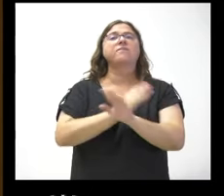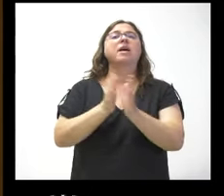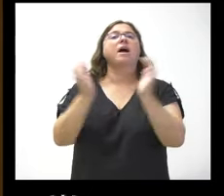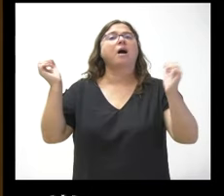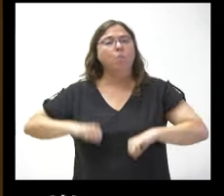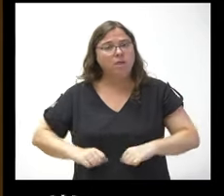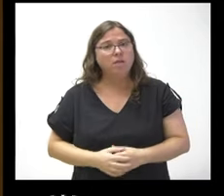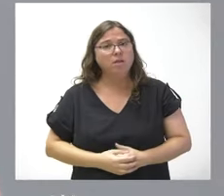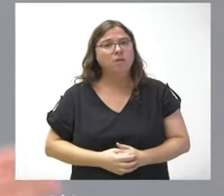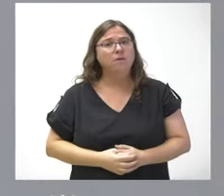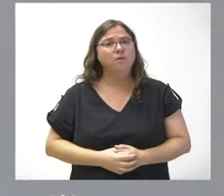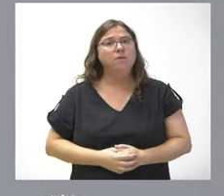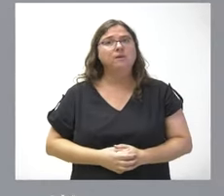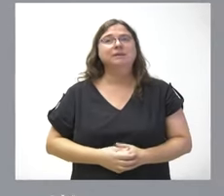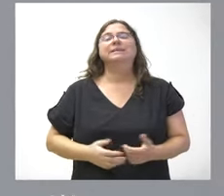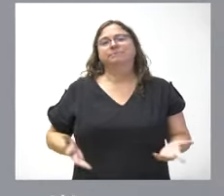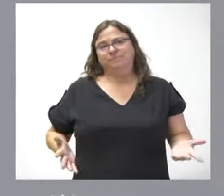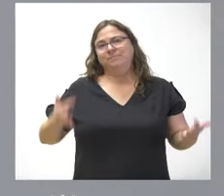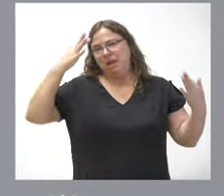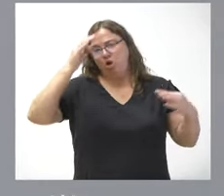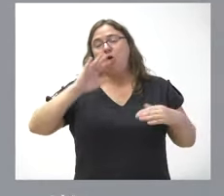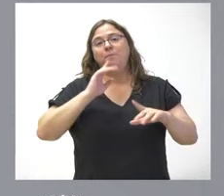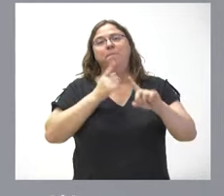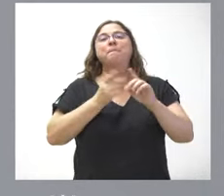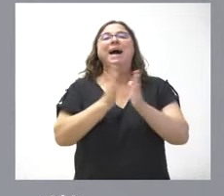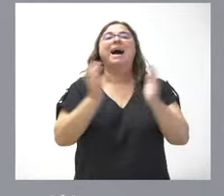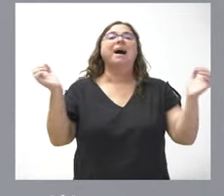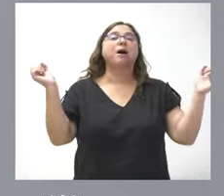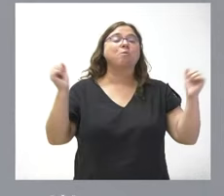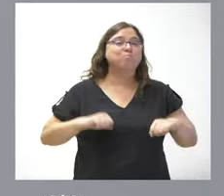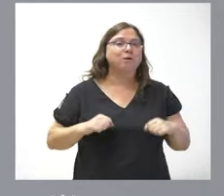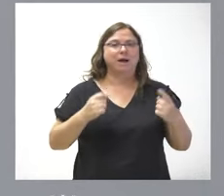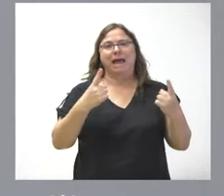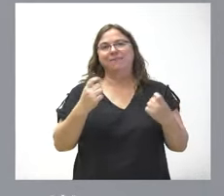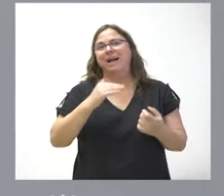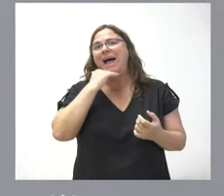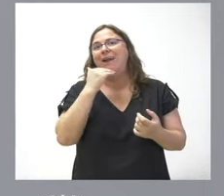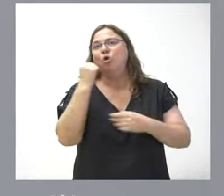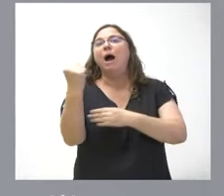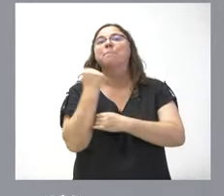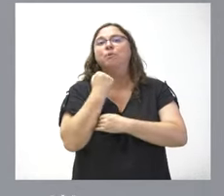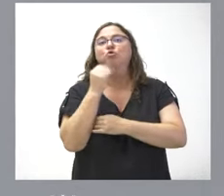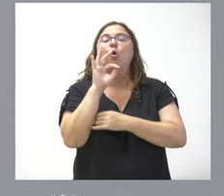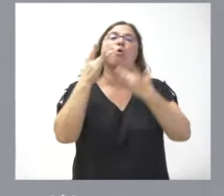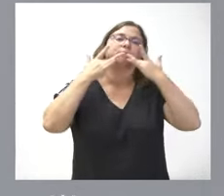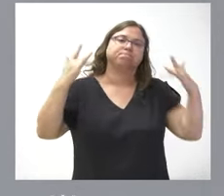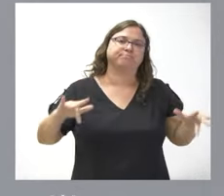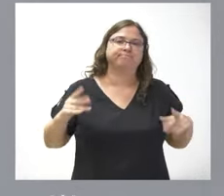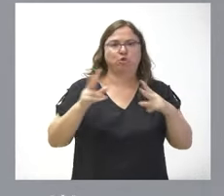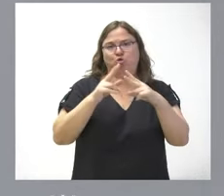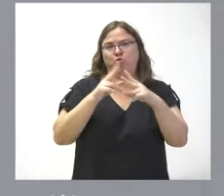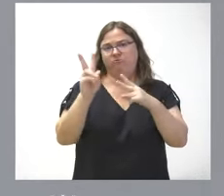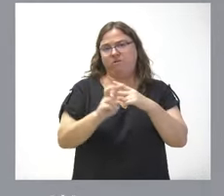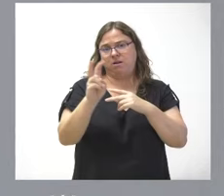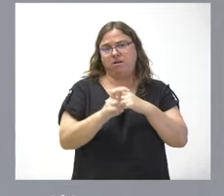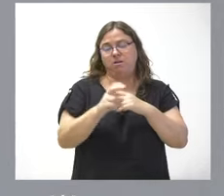a aprobar lógicamente para aprobarlo necesitamos algún tipo de o de apoyo de abstenciones vamos a